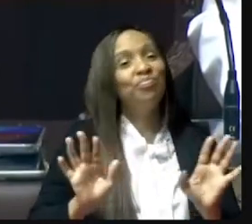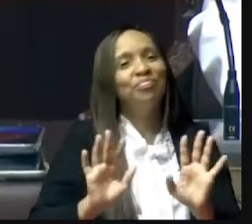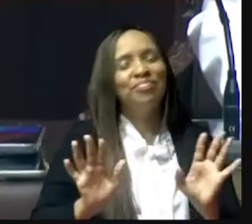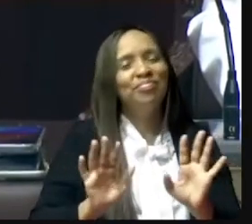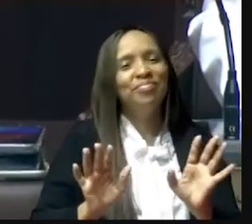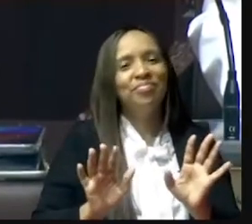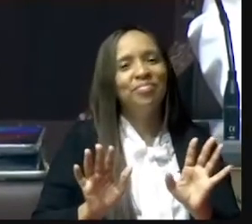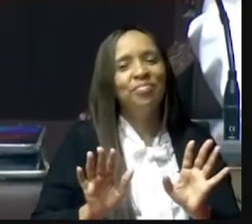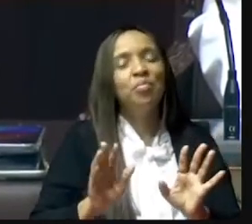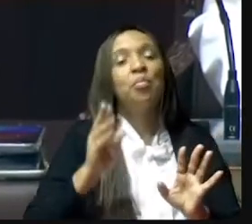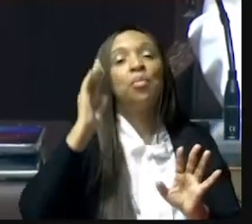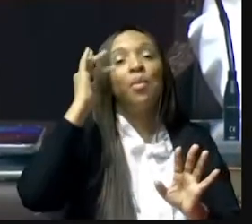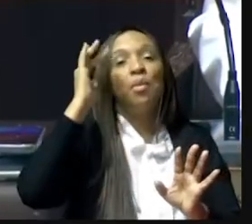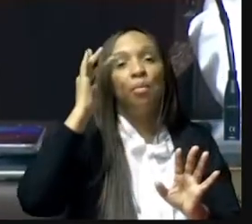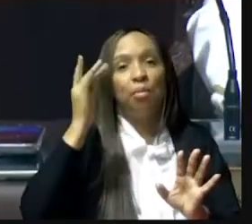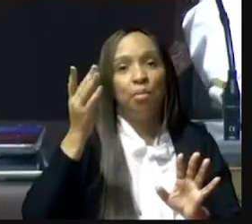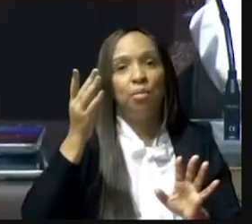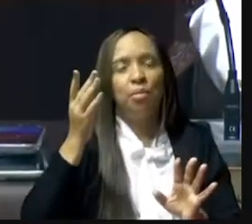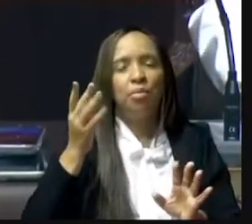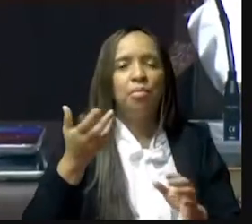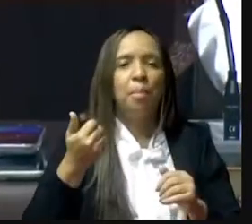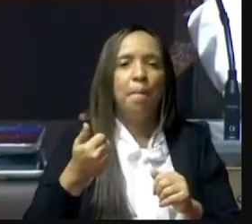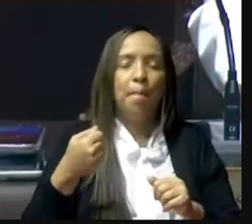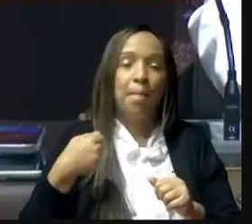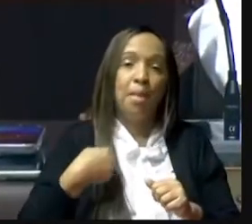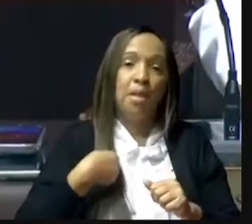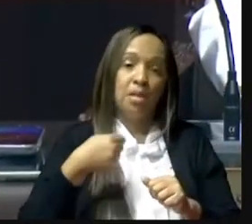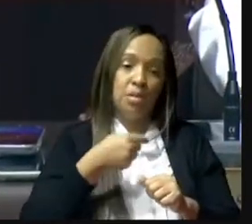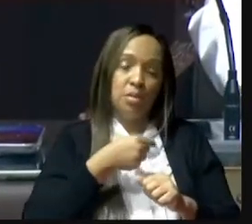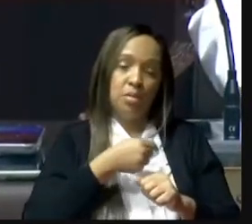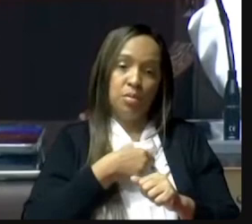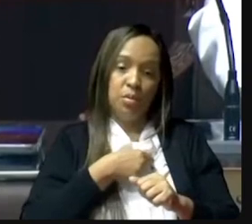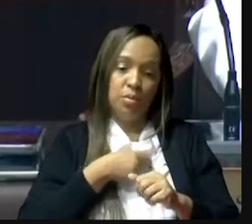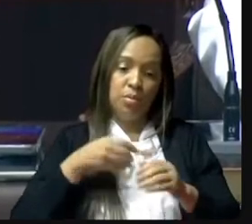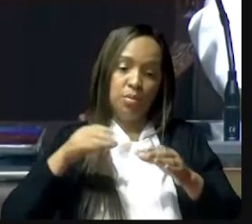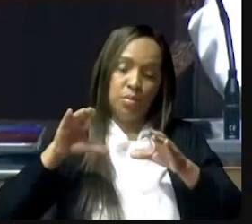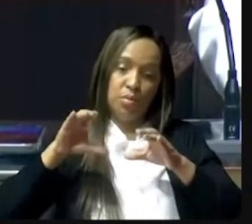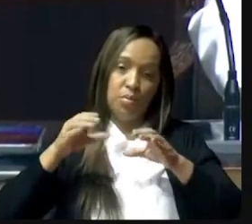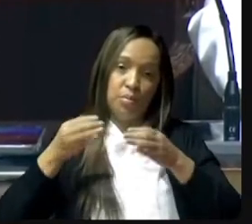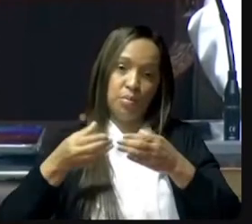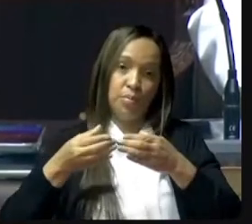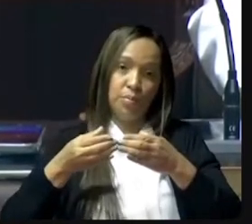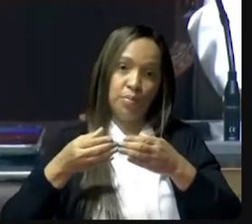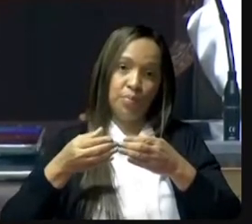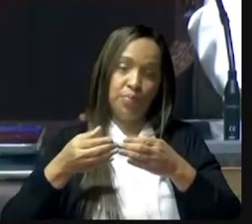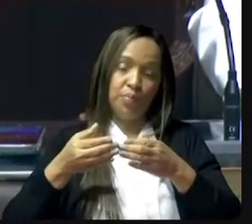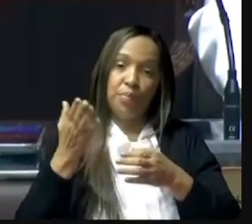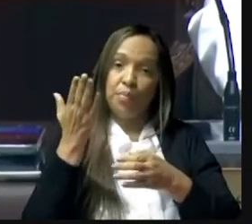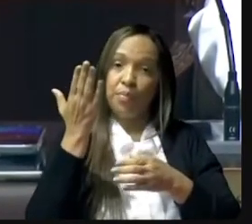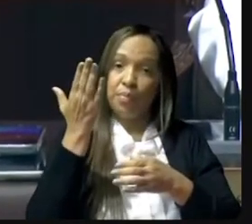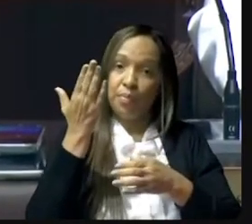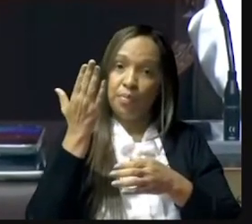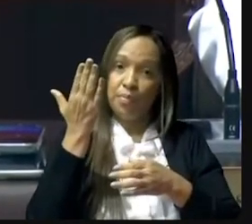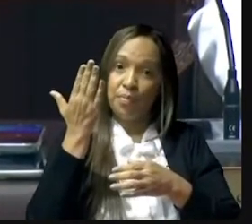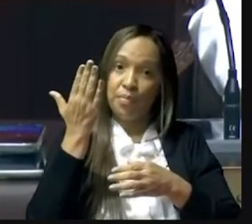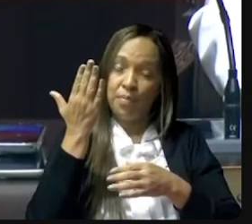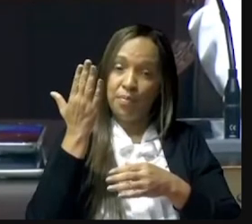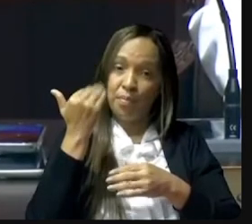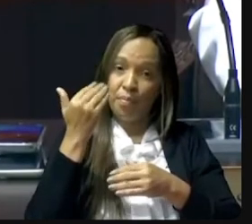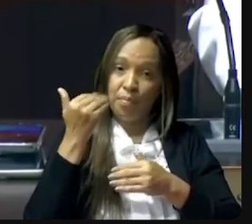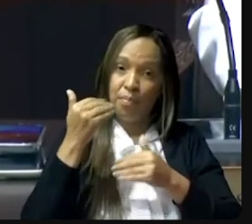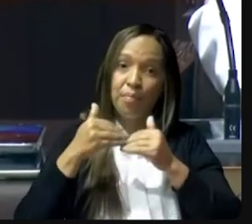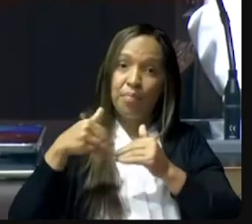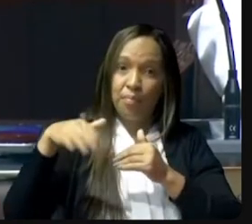nosotros las comisiones que tengan más de 15 Lamentablemente Tendremos que seleccionar